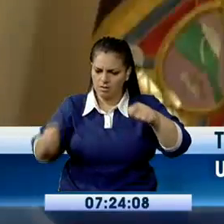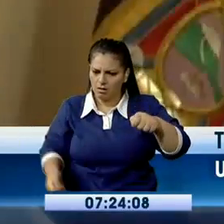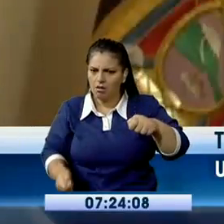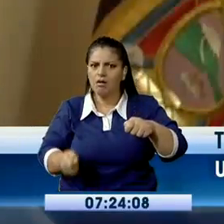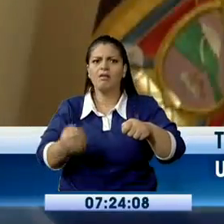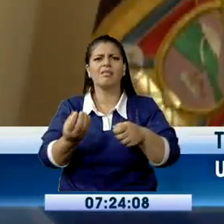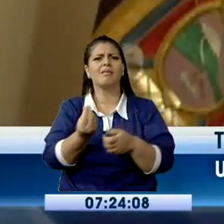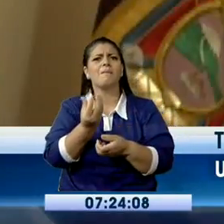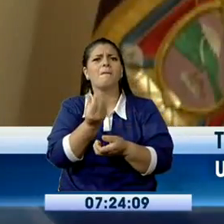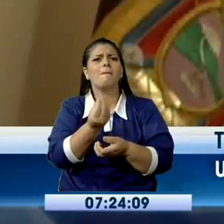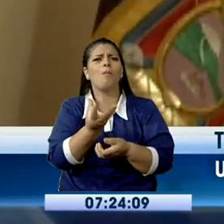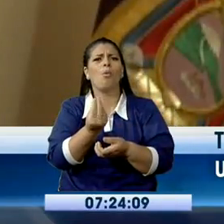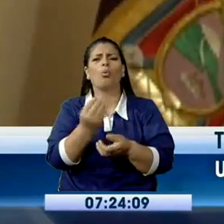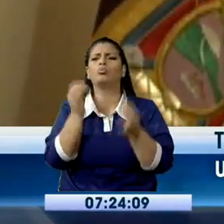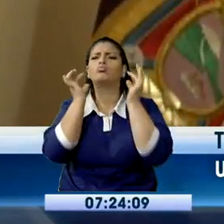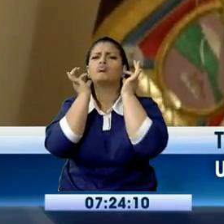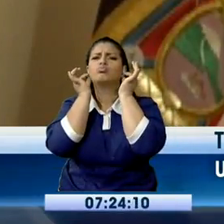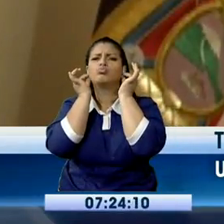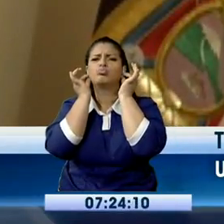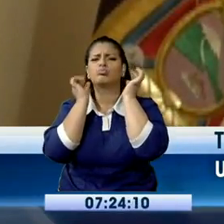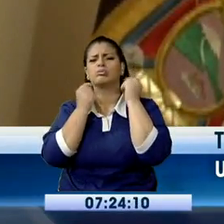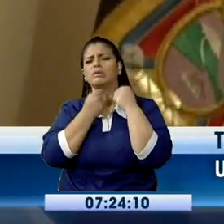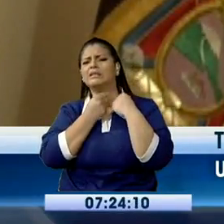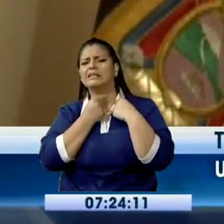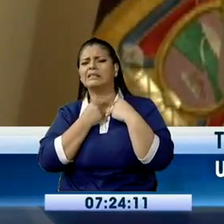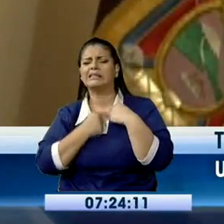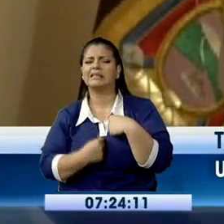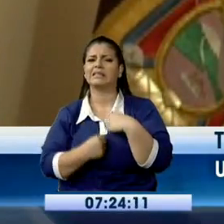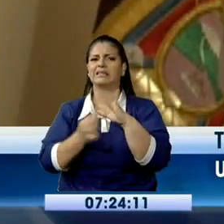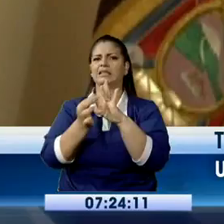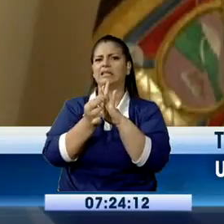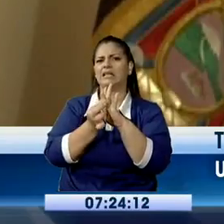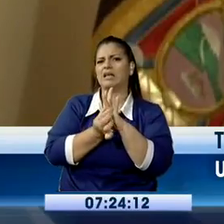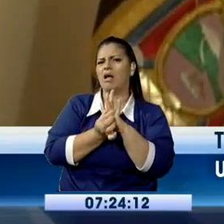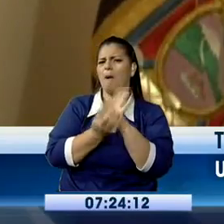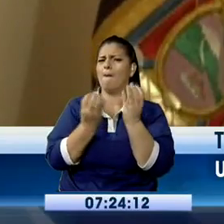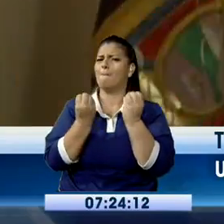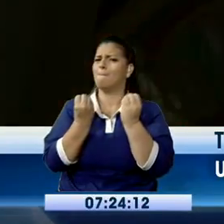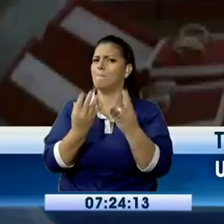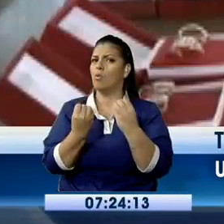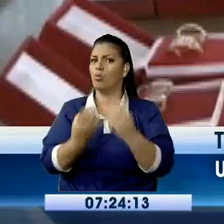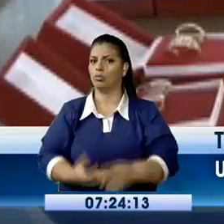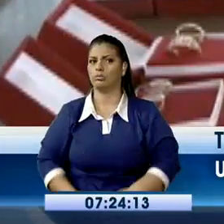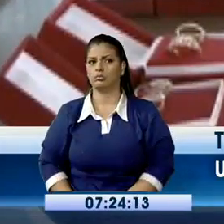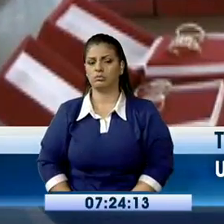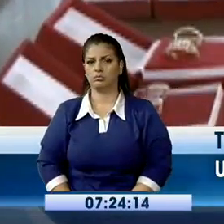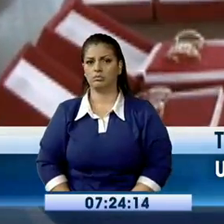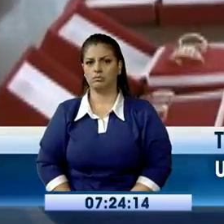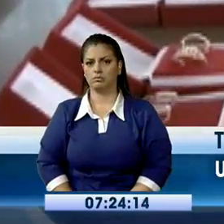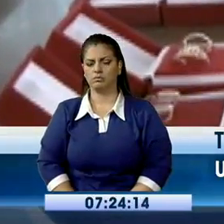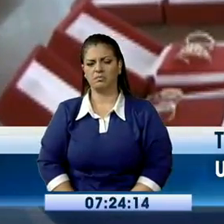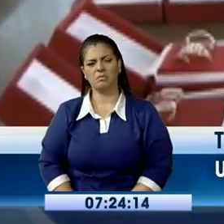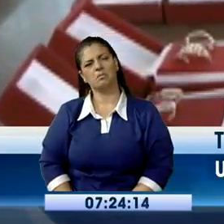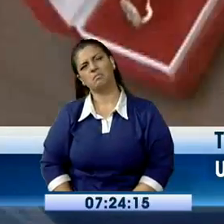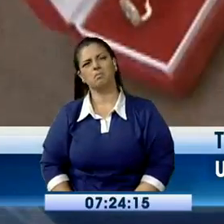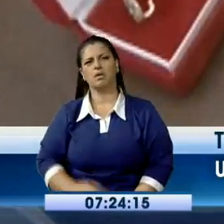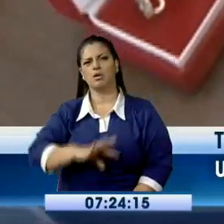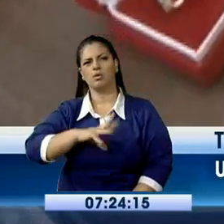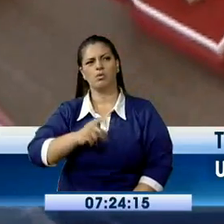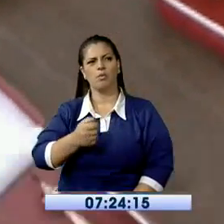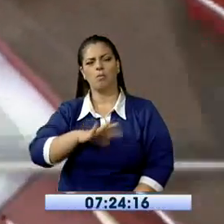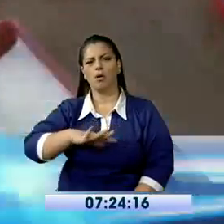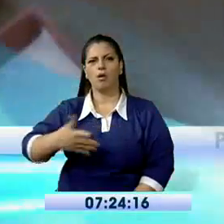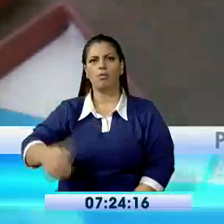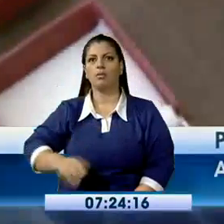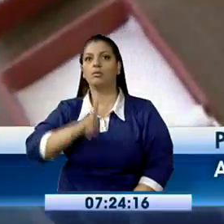Logra recuperar todos lo que habían robado minutos antes. Estiman que el monto que tenía en la cartera ascendía a